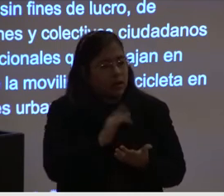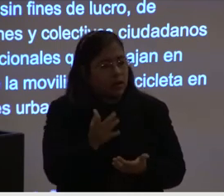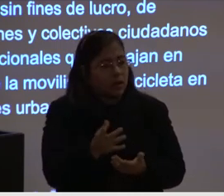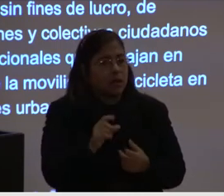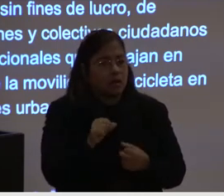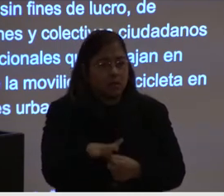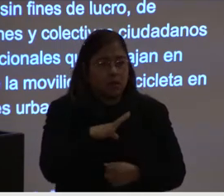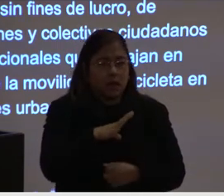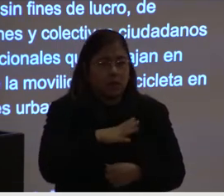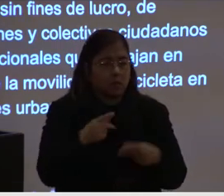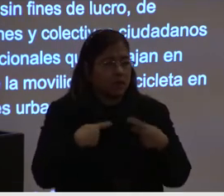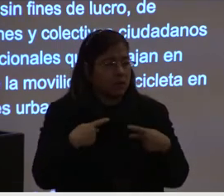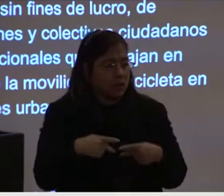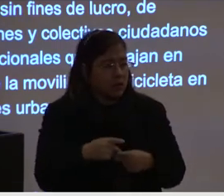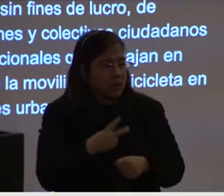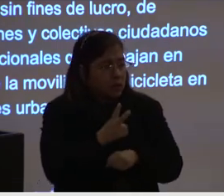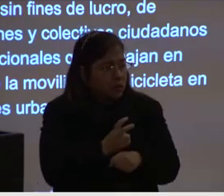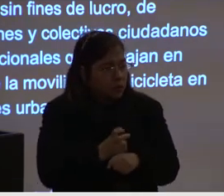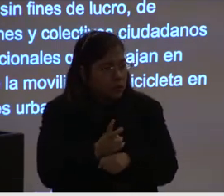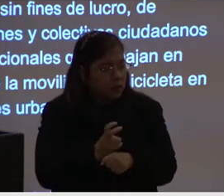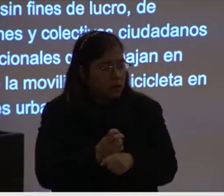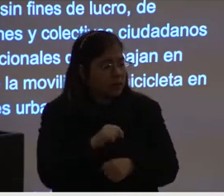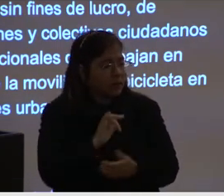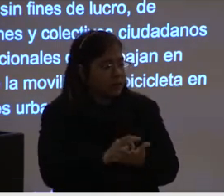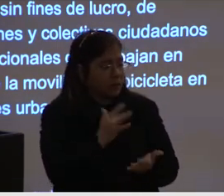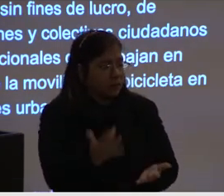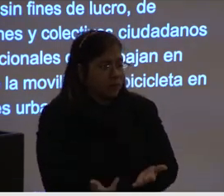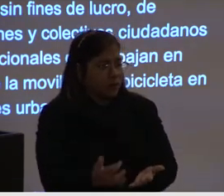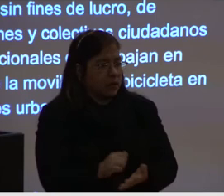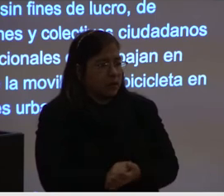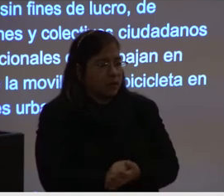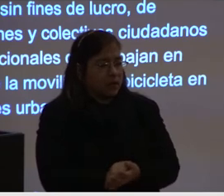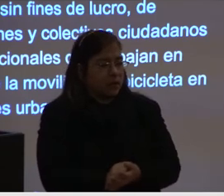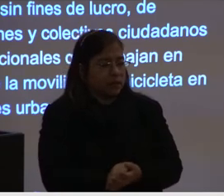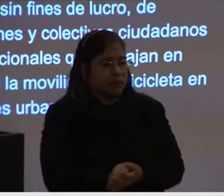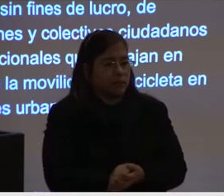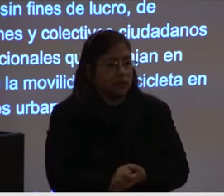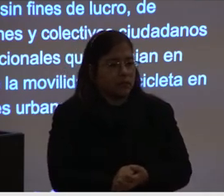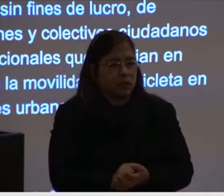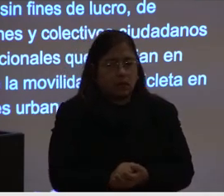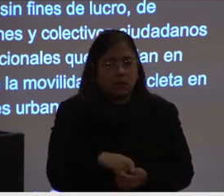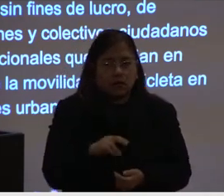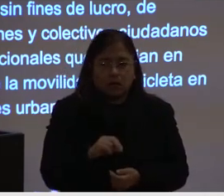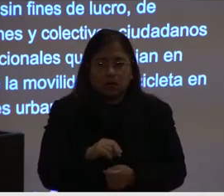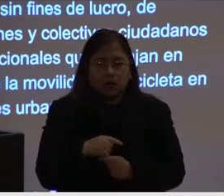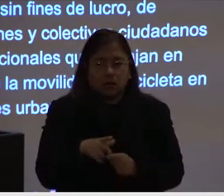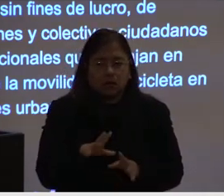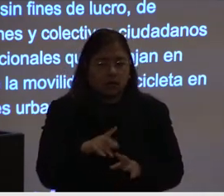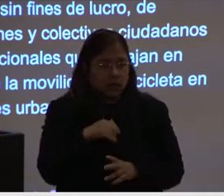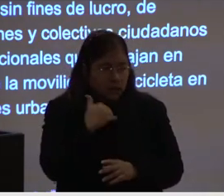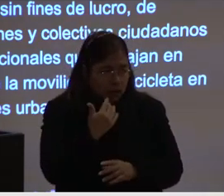invitados que tenemos que todos los invitados que tenemos para los paneles pues están muy agradecidos entonces ya pues no quisiera